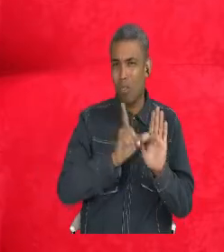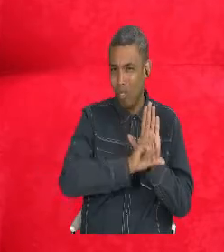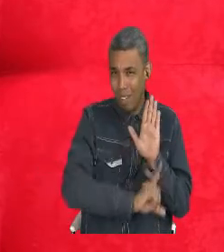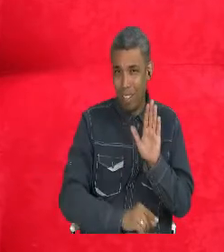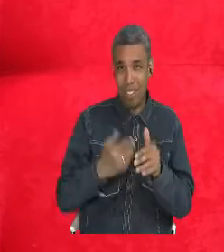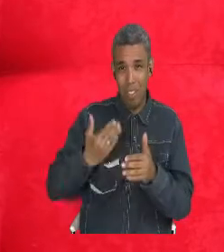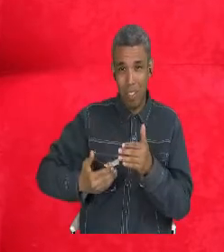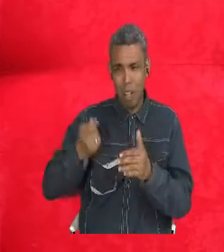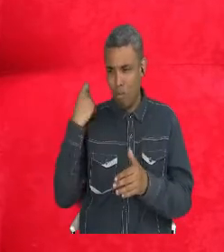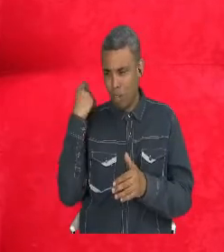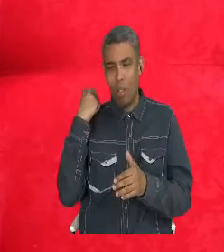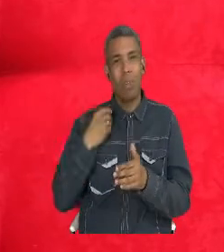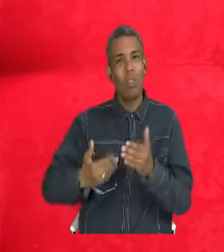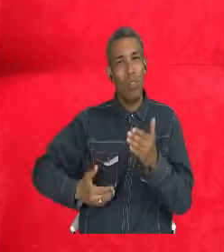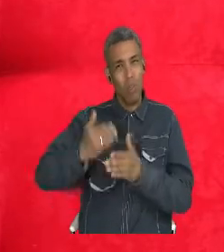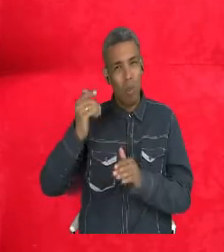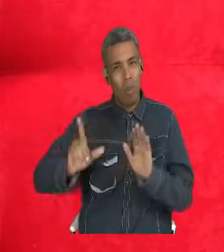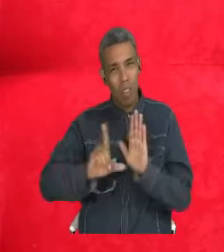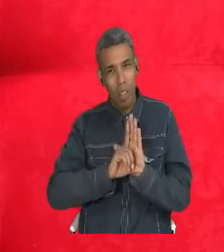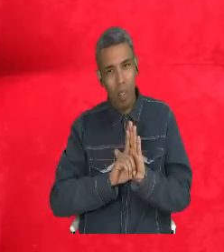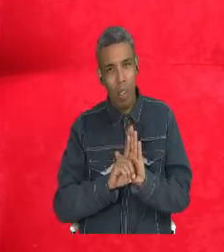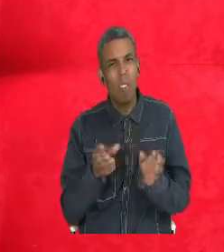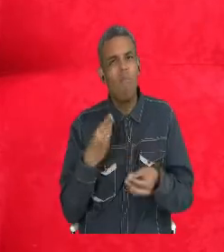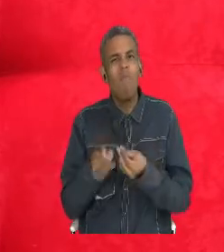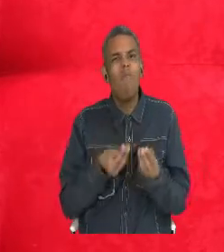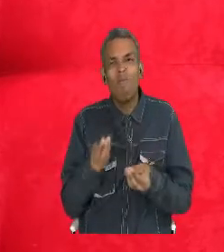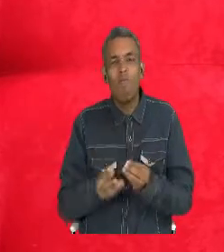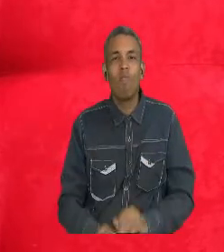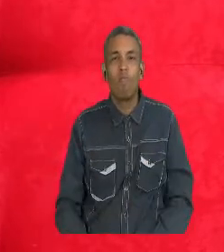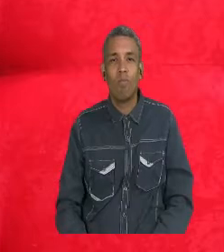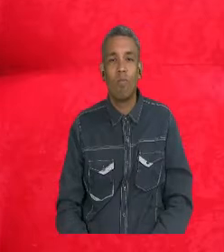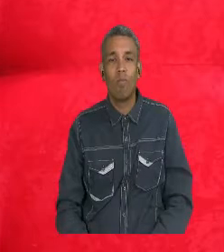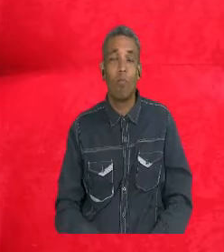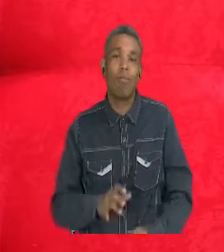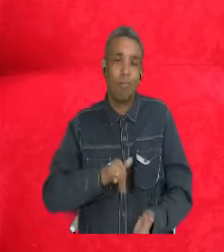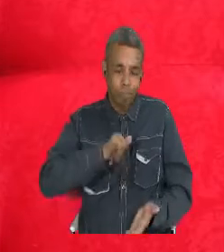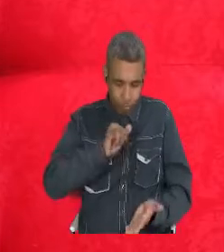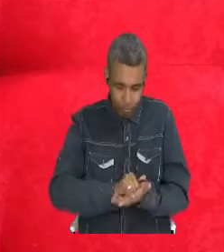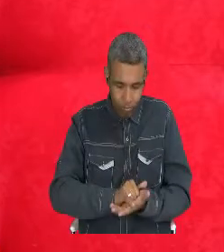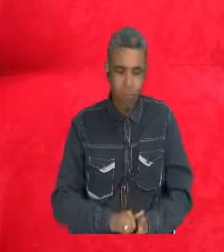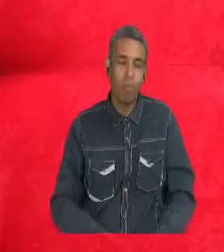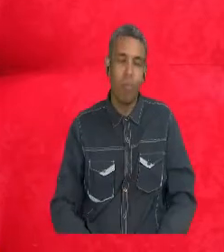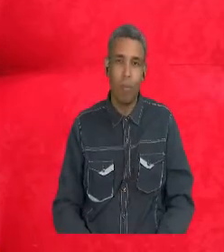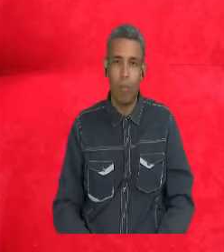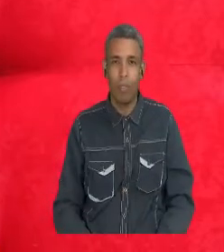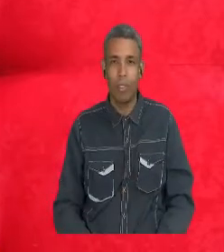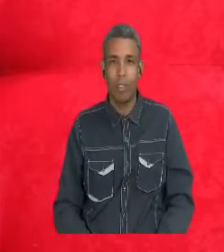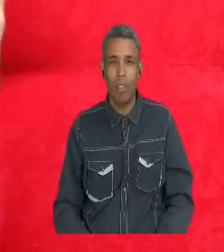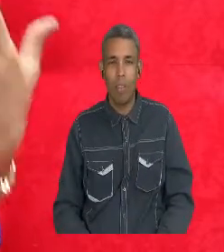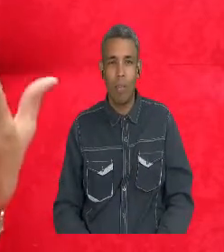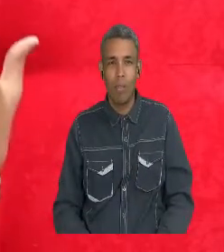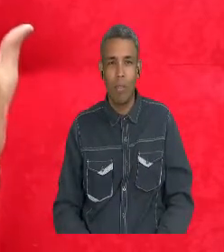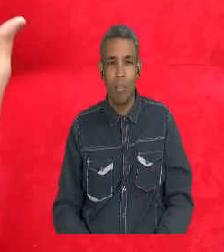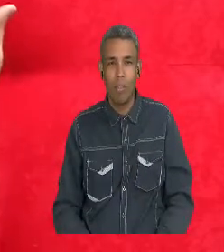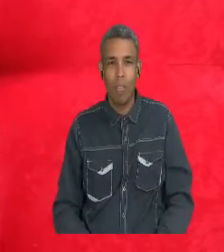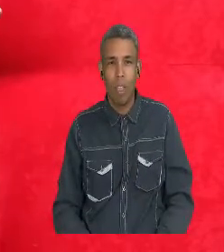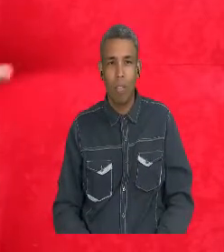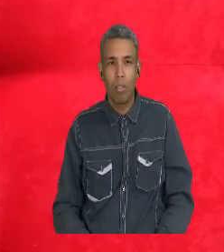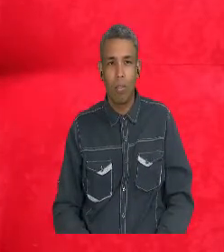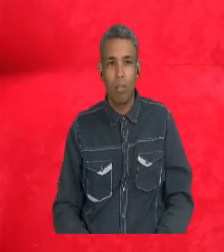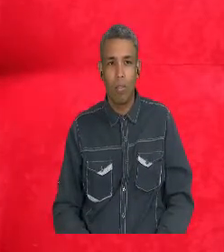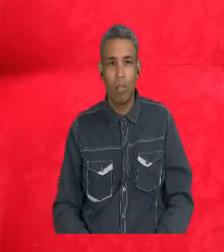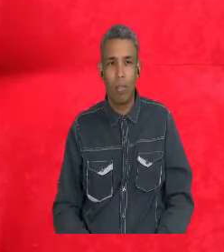entró en vigencia. ¿Y qué se busca con este proceso? Precisamente eso, crear la existencia de